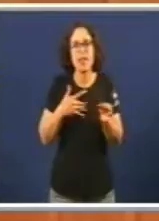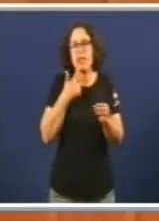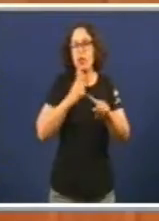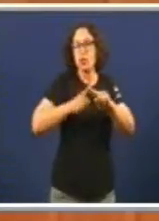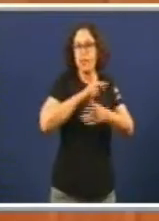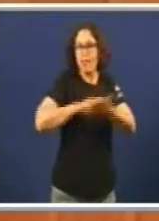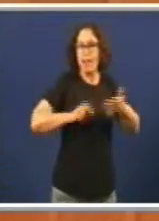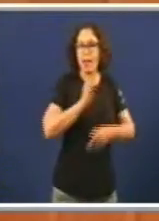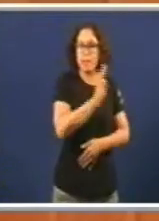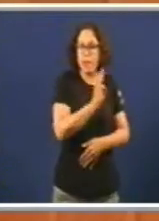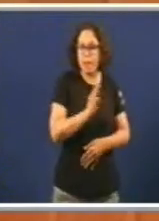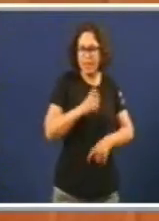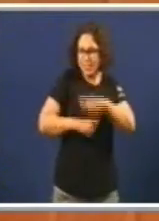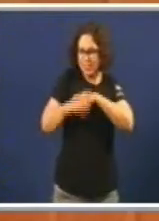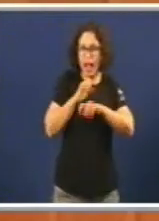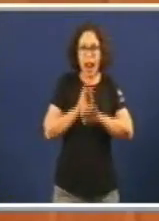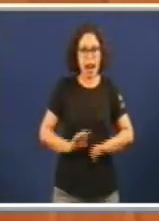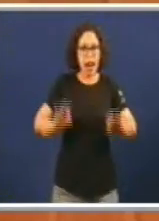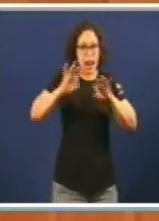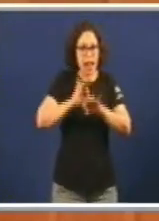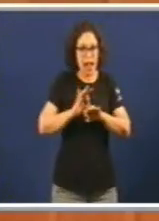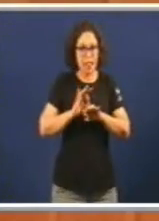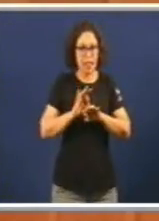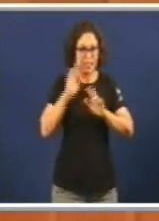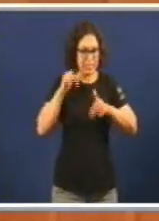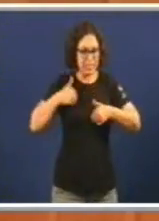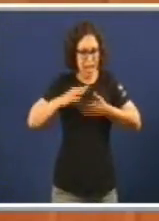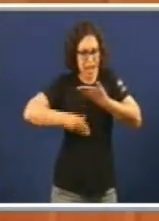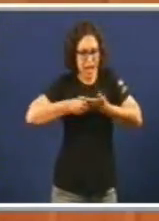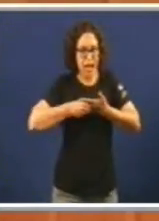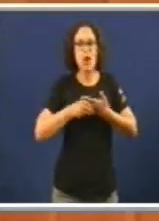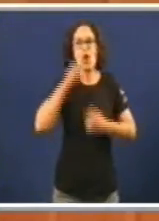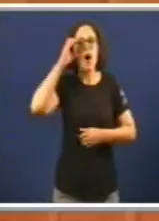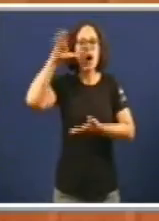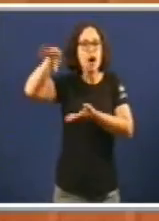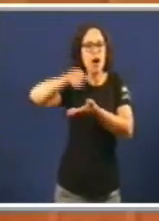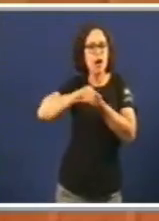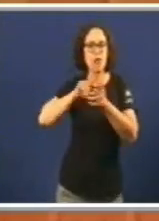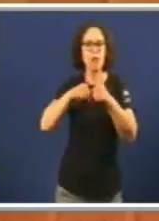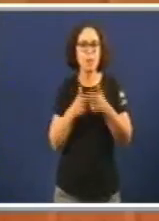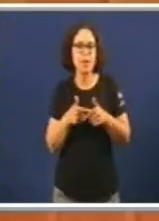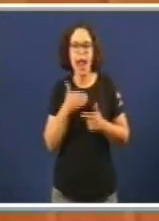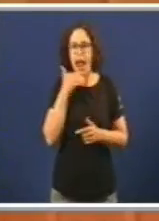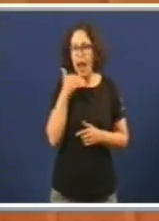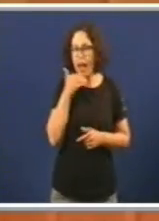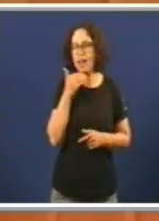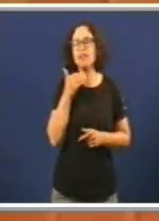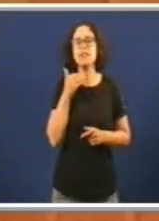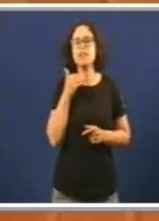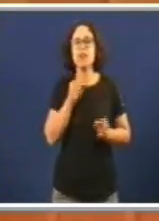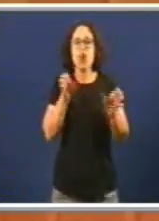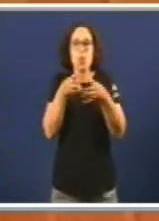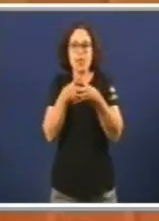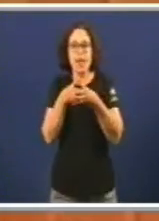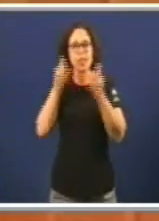Galiza non recúa, non se enmenda a si propio, non escoita, en definitiva, as familias, ao conxunto da comunidade